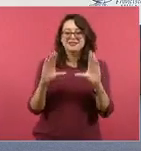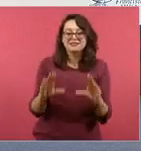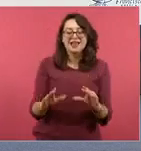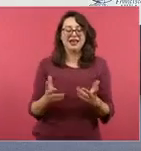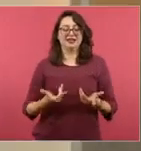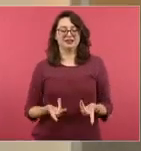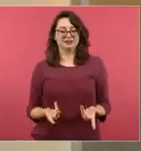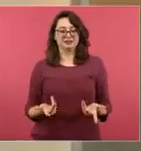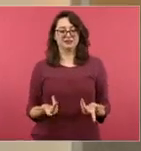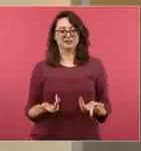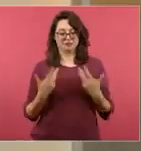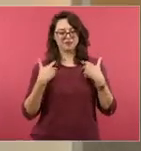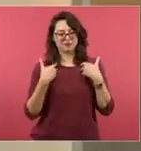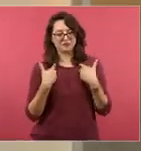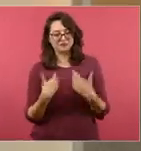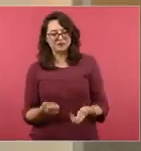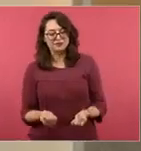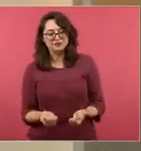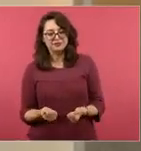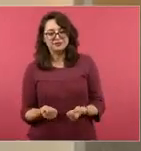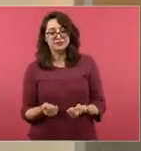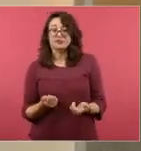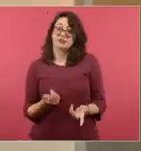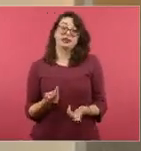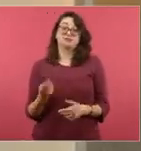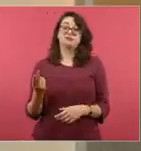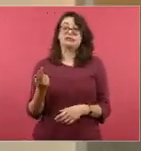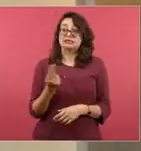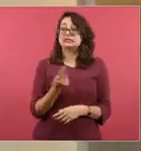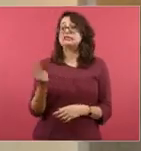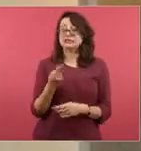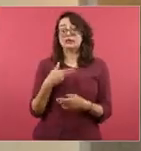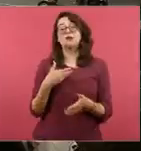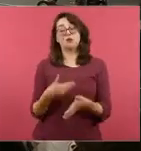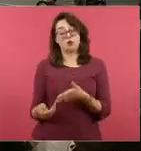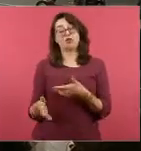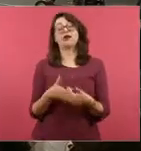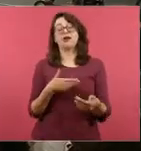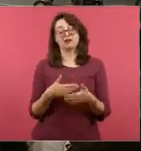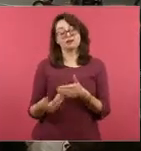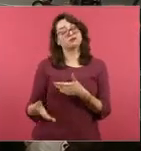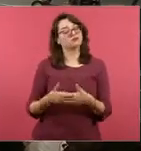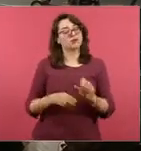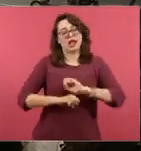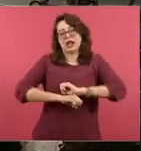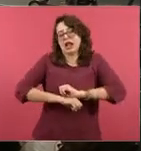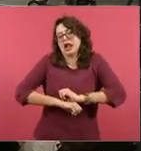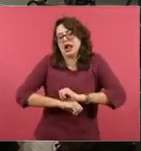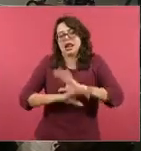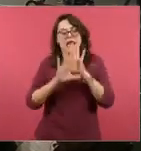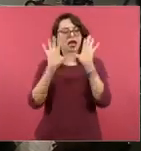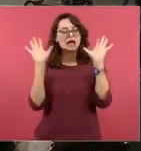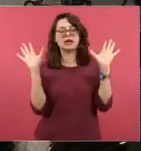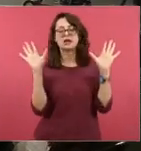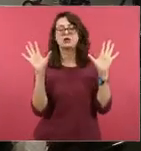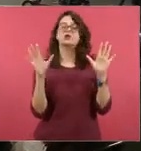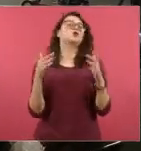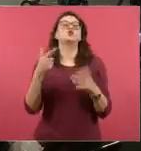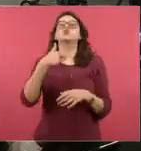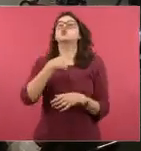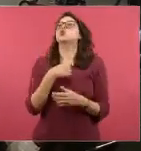tiene sentido hablar de una actualización, claro que sí, y ahí yo lo único que estaría diciendo